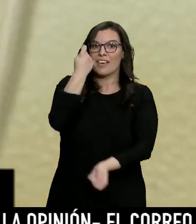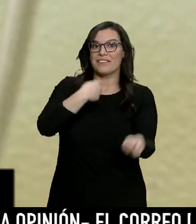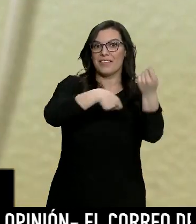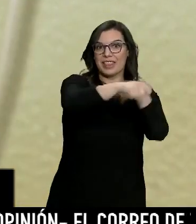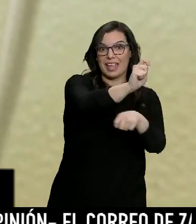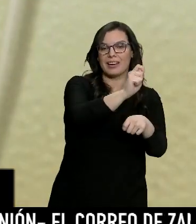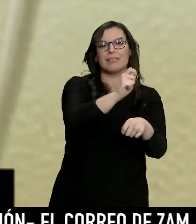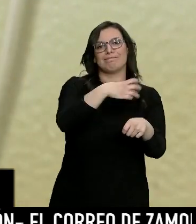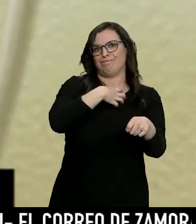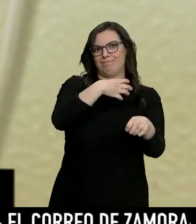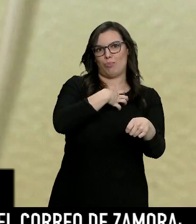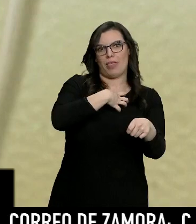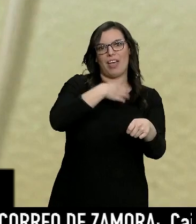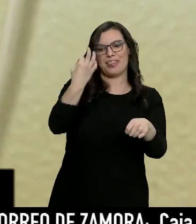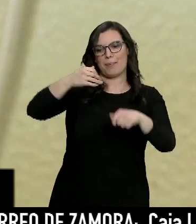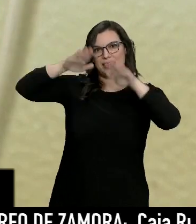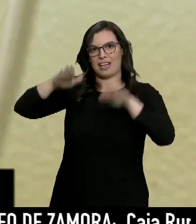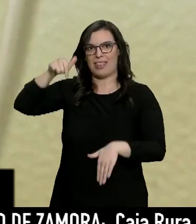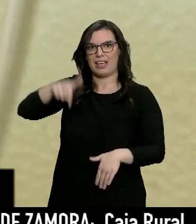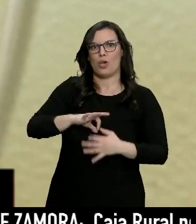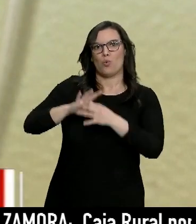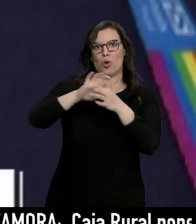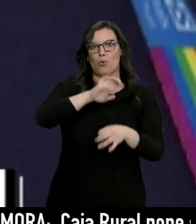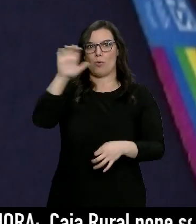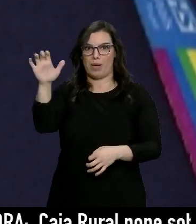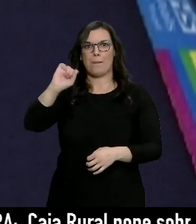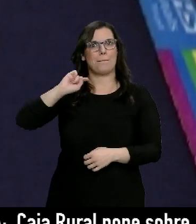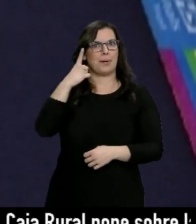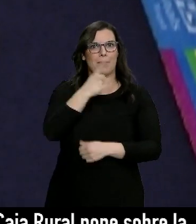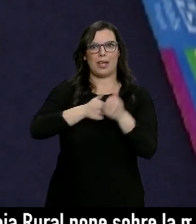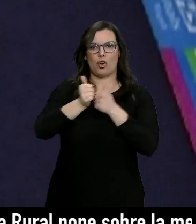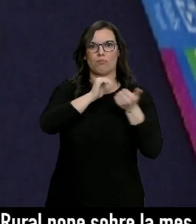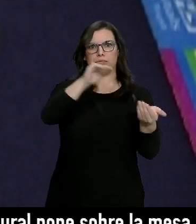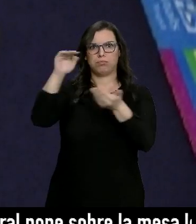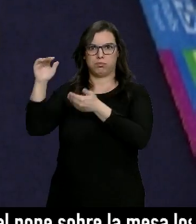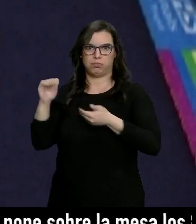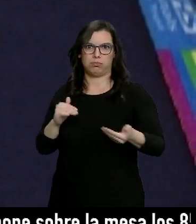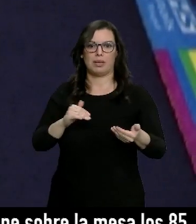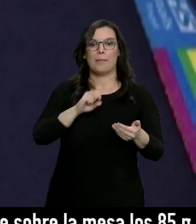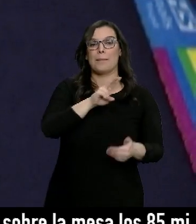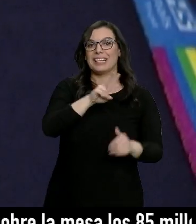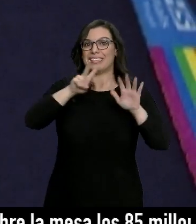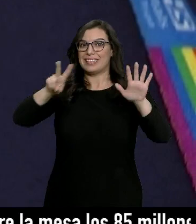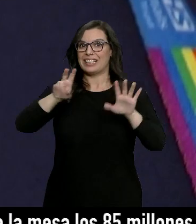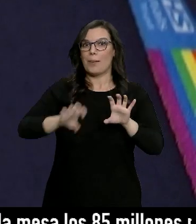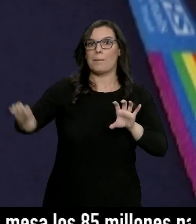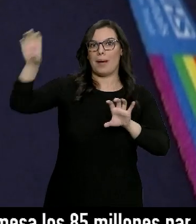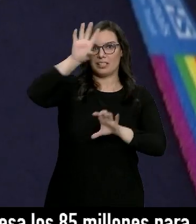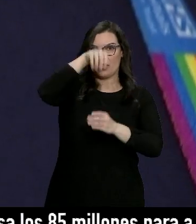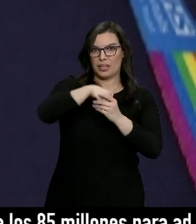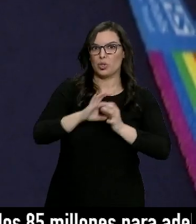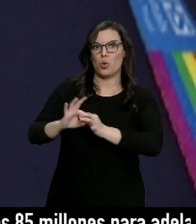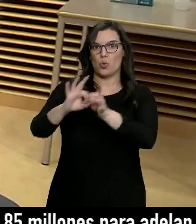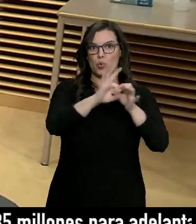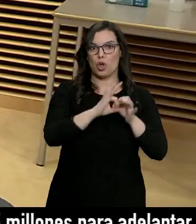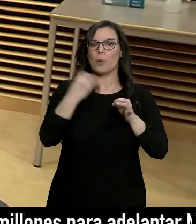las dosis que se producen en la Unión Europea si no reparten antes las dosis entre los 27 países en